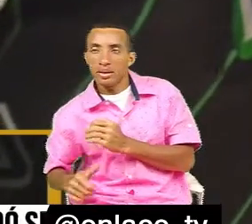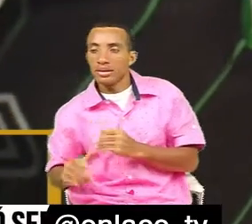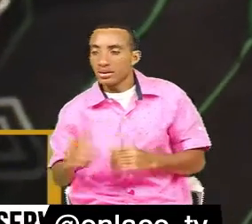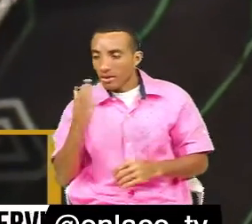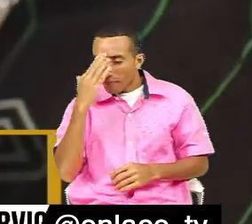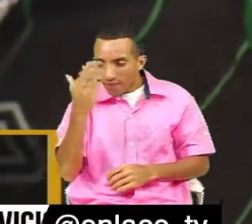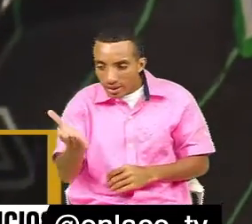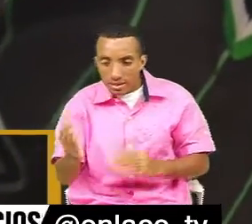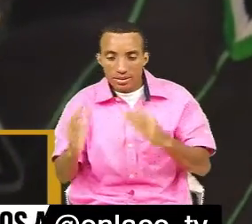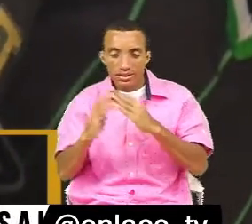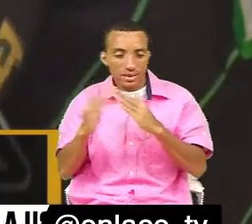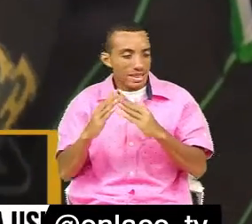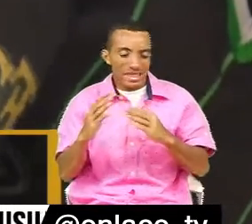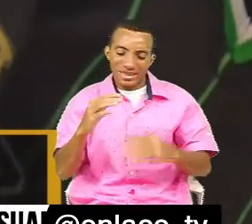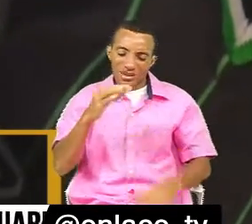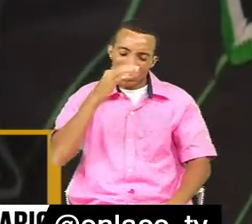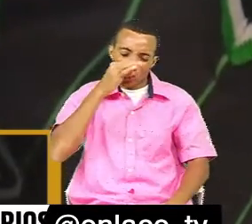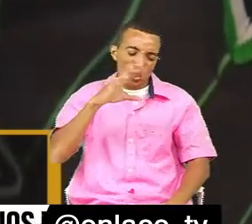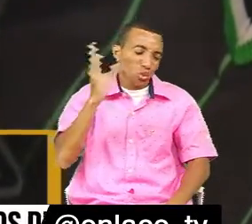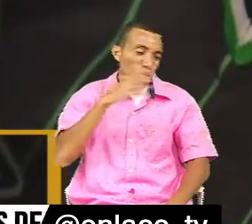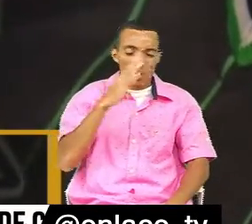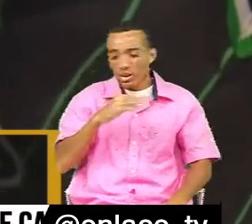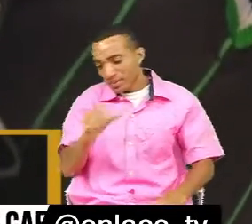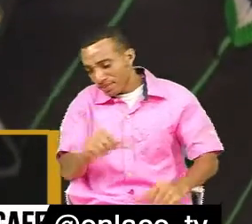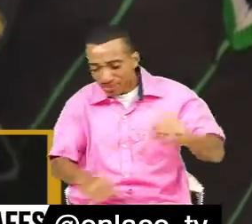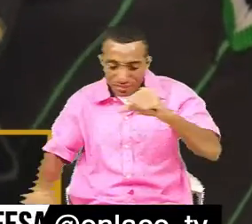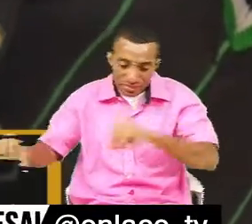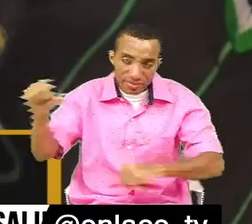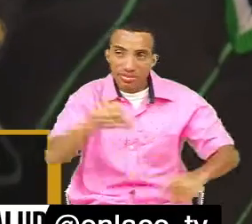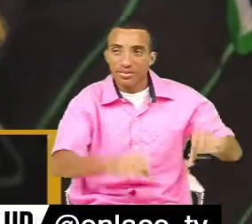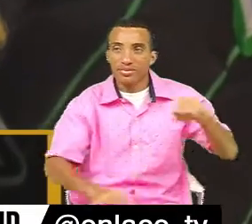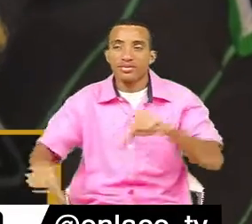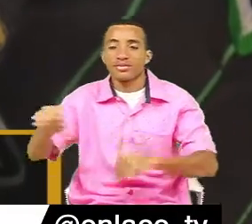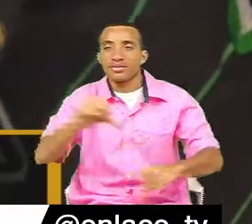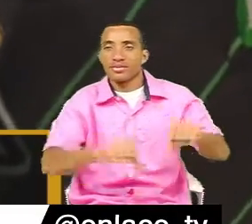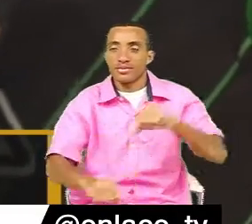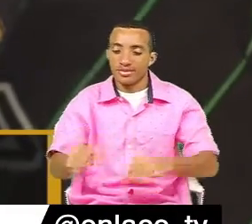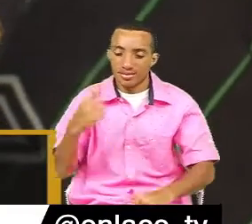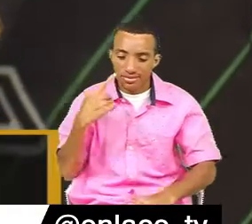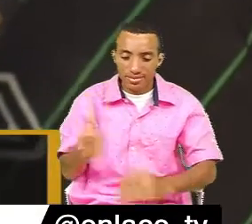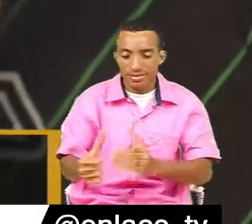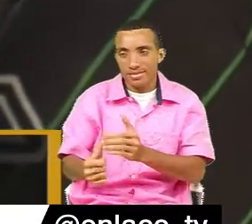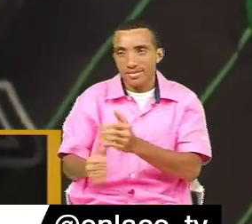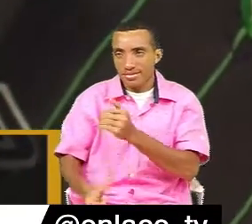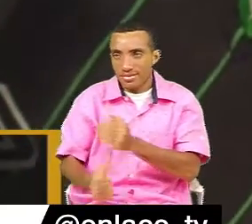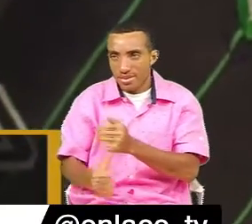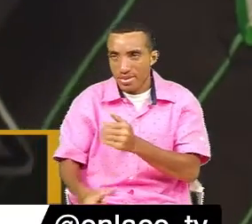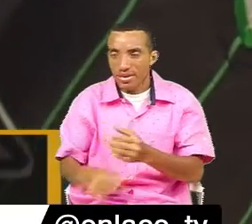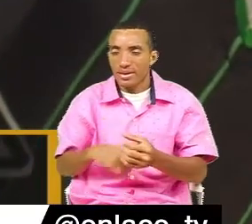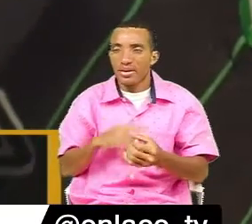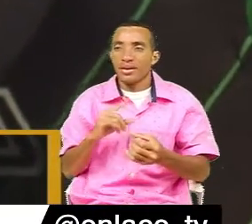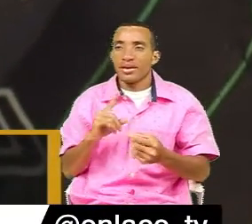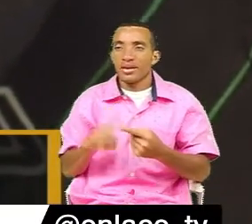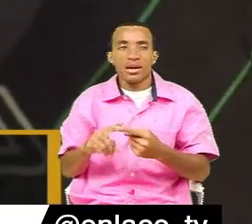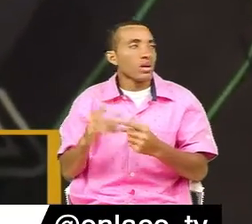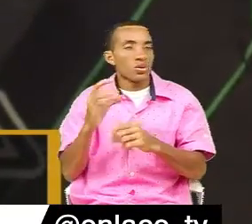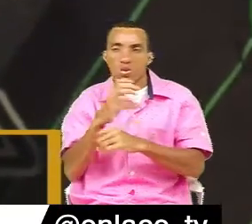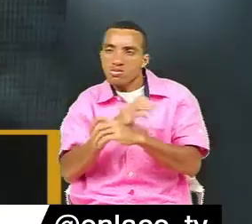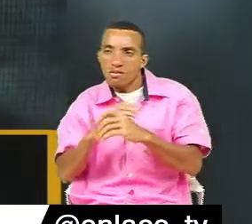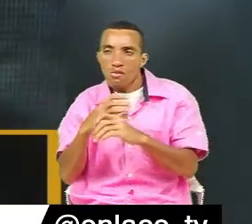mañanas a hacerle aseo a esos esos fecales, ¿sí? Hacen sexo,